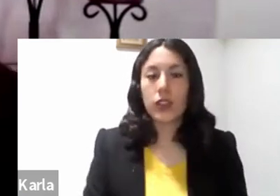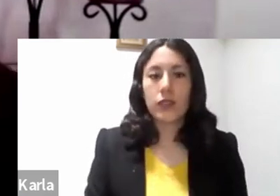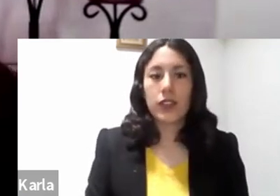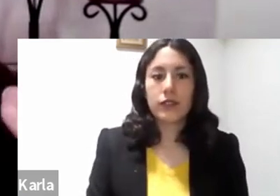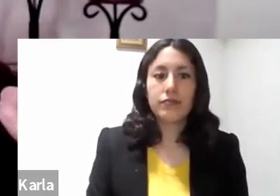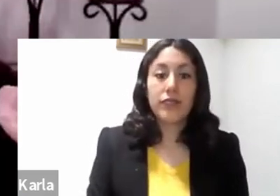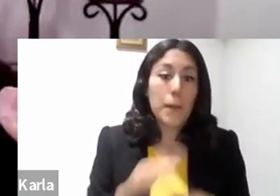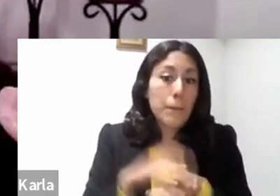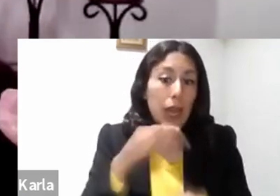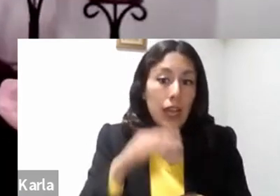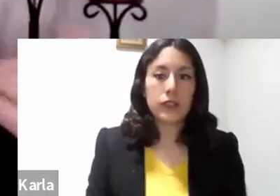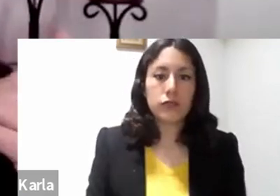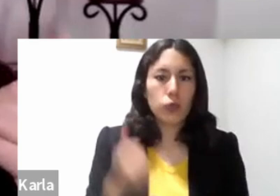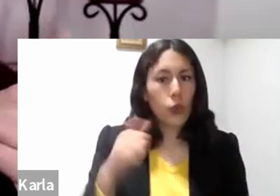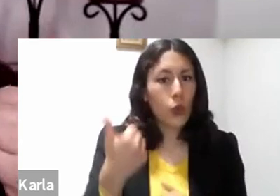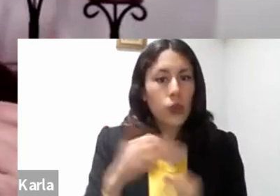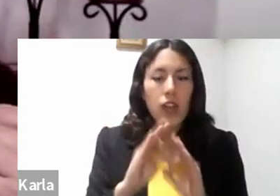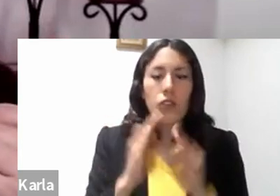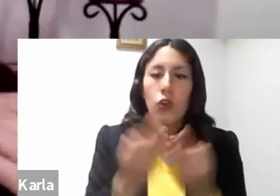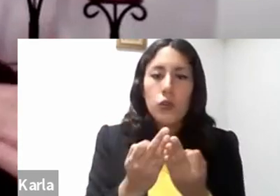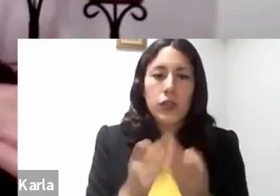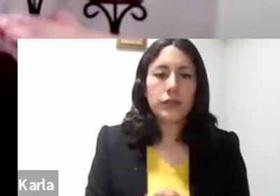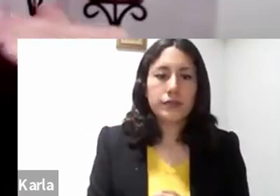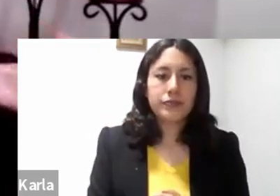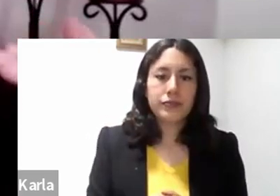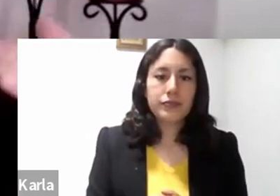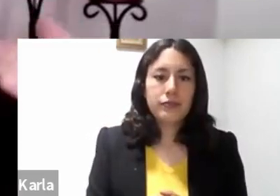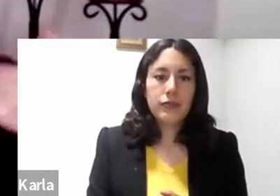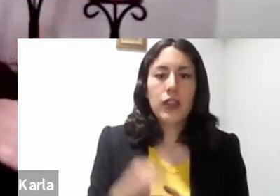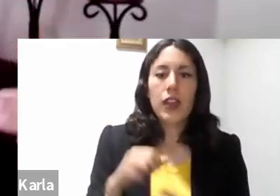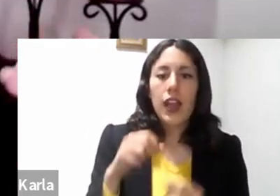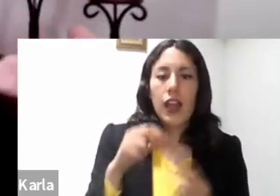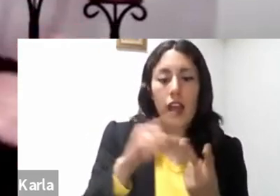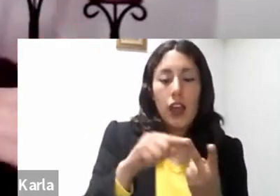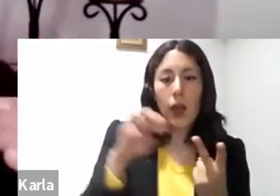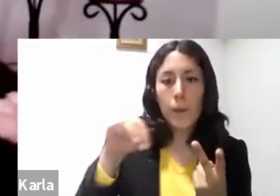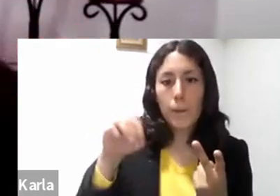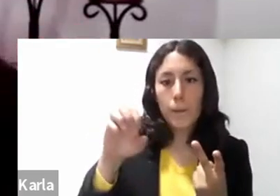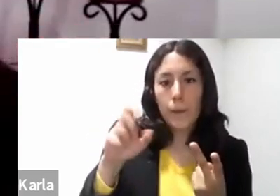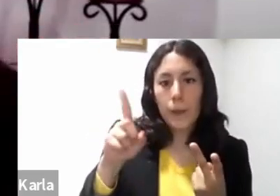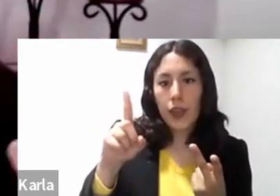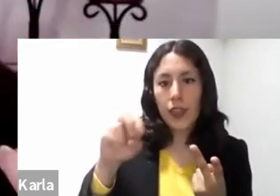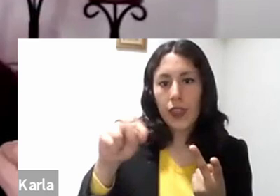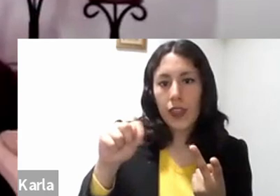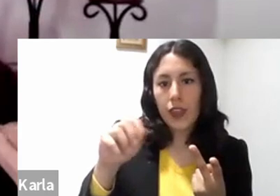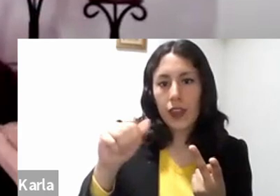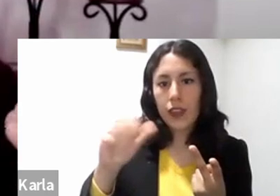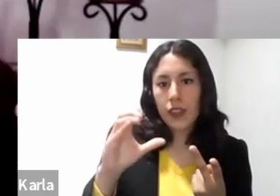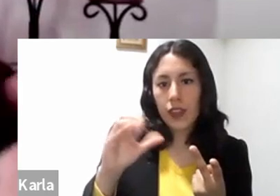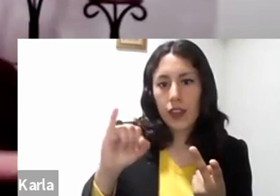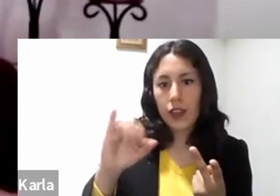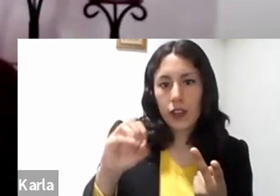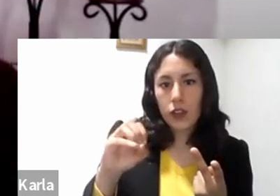la formadora que orlando nos enseñaba del examen ignaciano revisar mi día con dios es una formadora